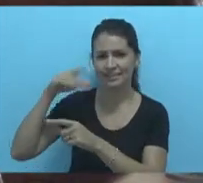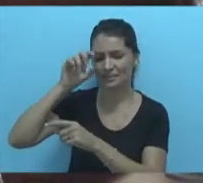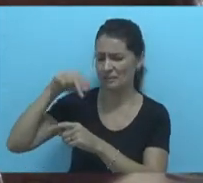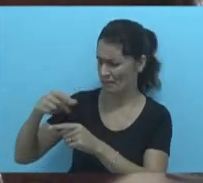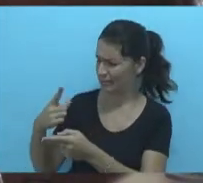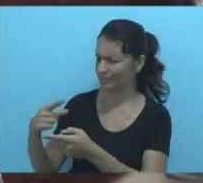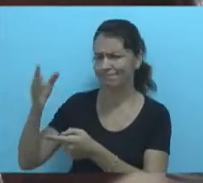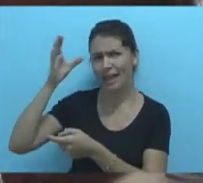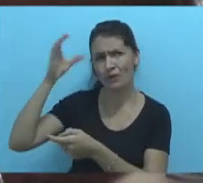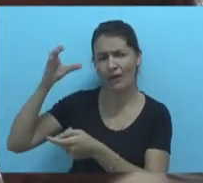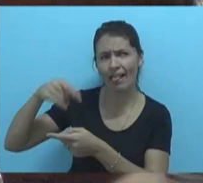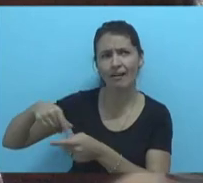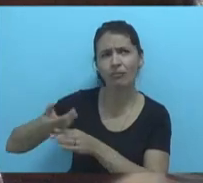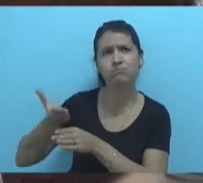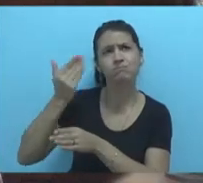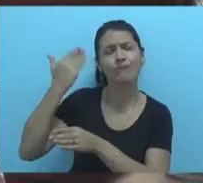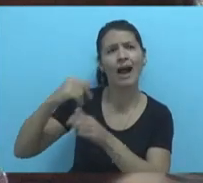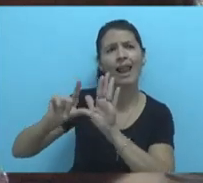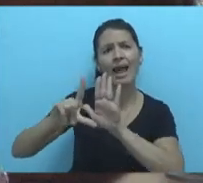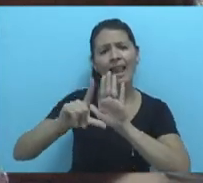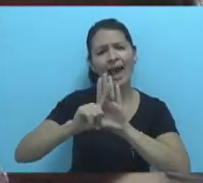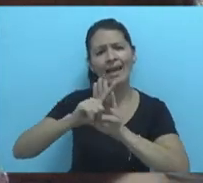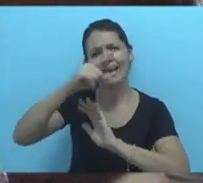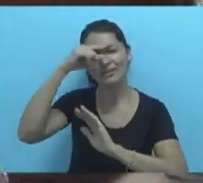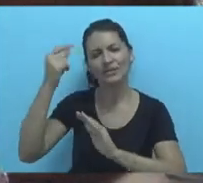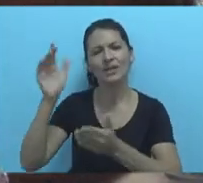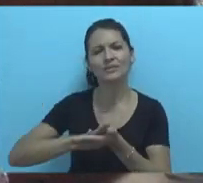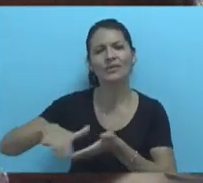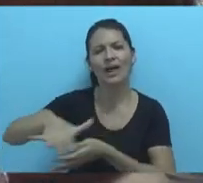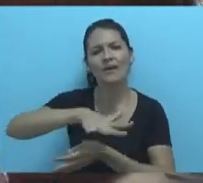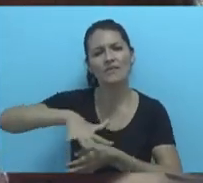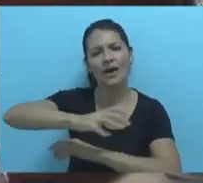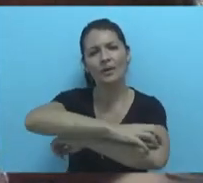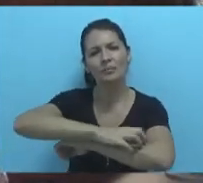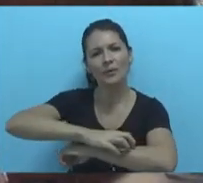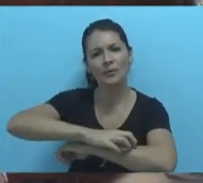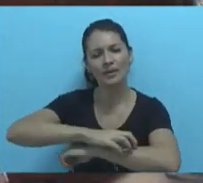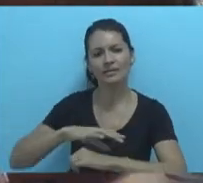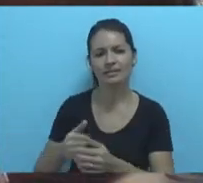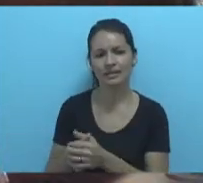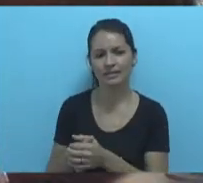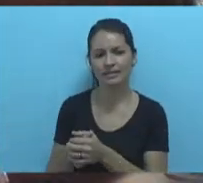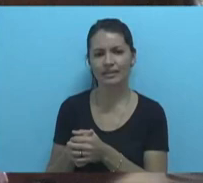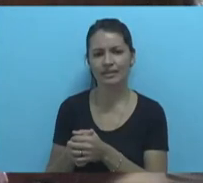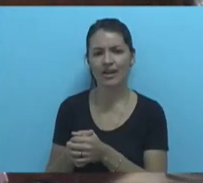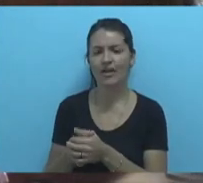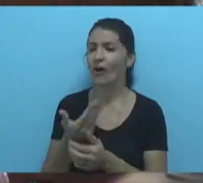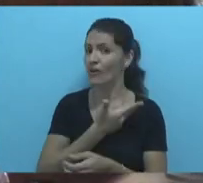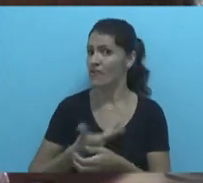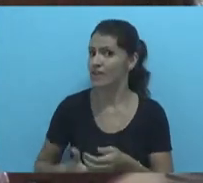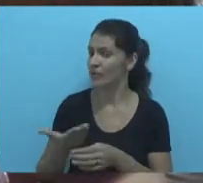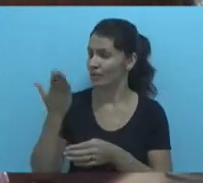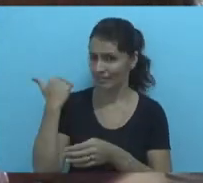Nacional de Barrios Populares que se dio durante el periodo de gobierno de Juntos por el Cambio, el periodo del gobierno anterior, que incluso fue